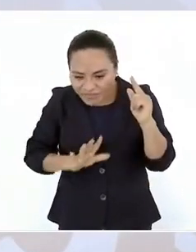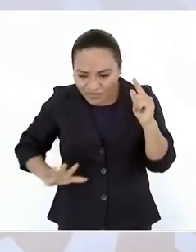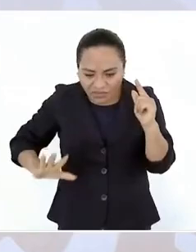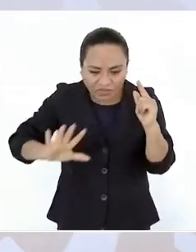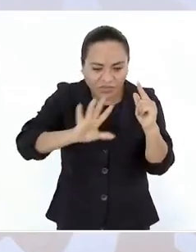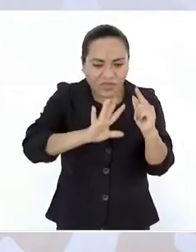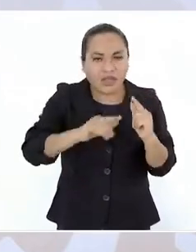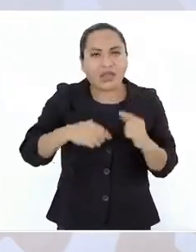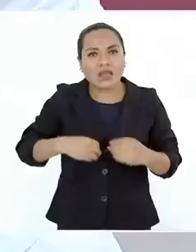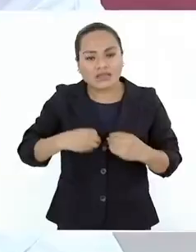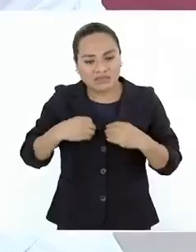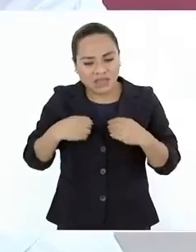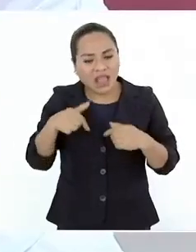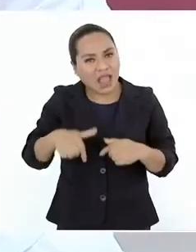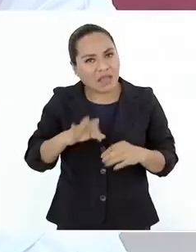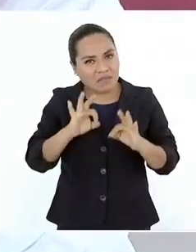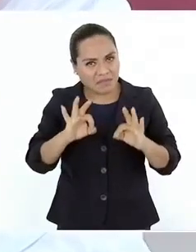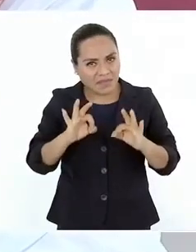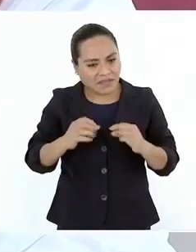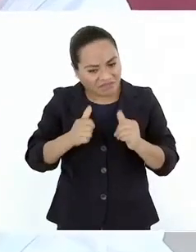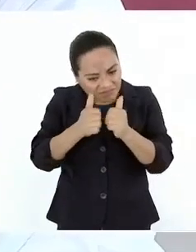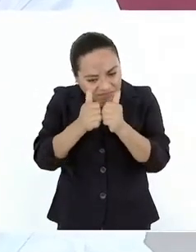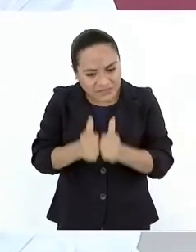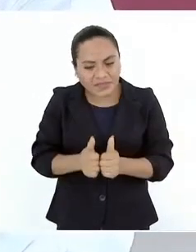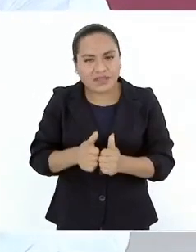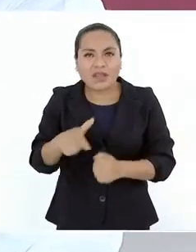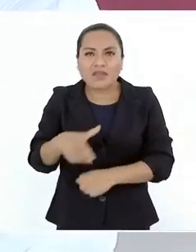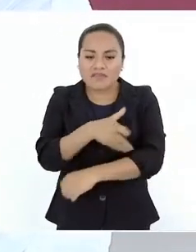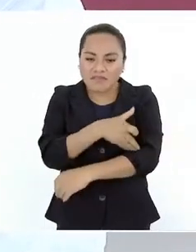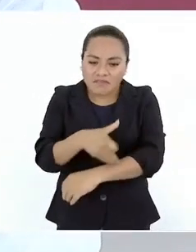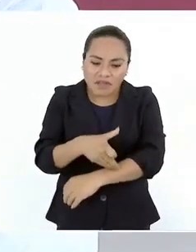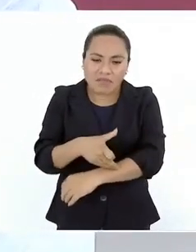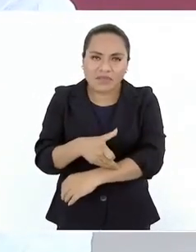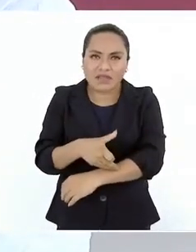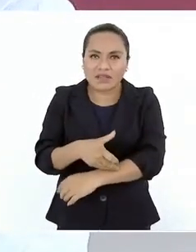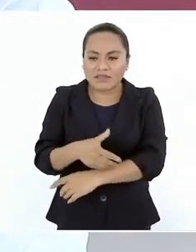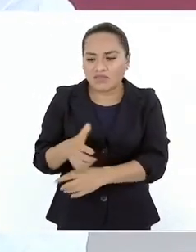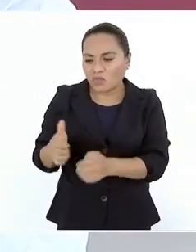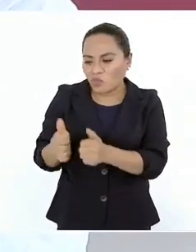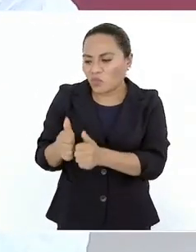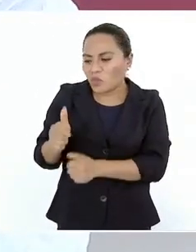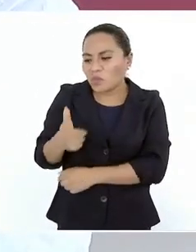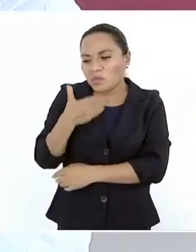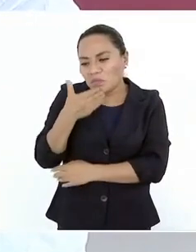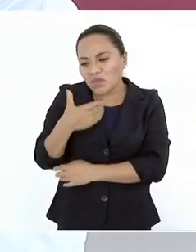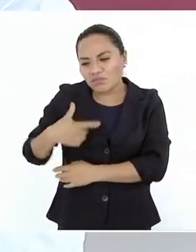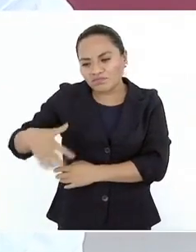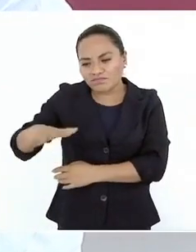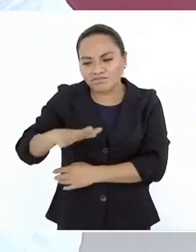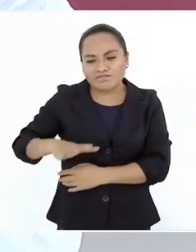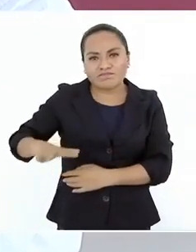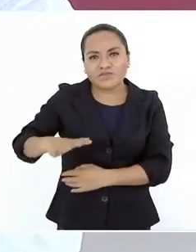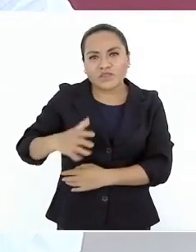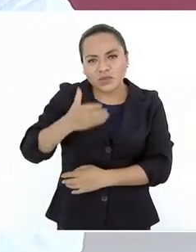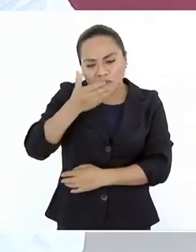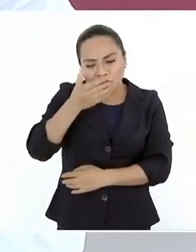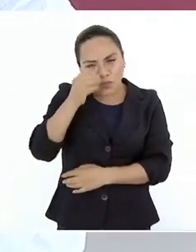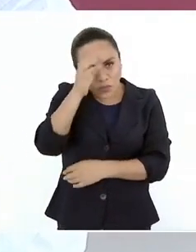nació, donde están sus familiares, sus costumbres, sus